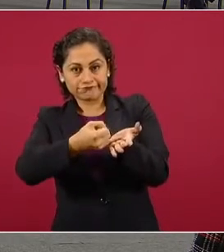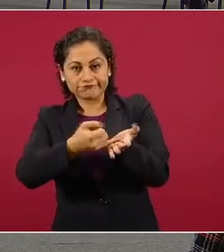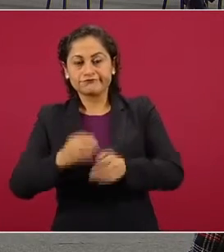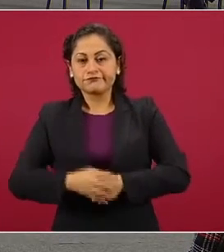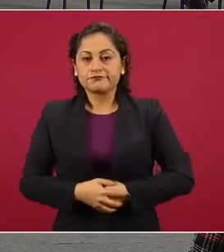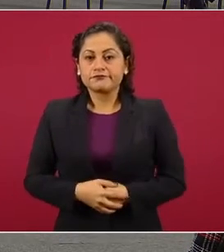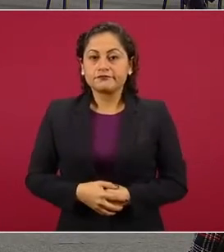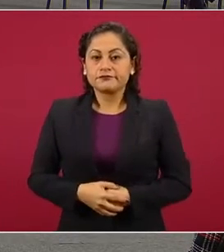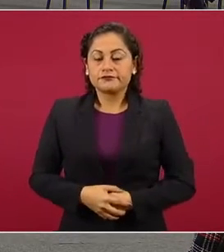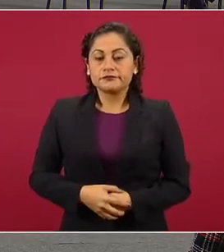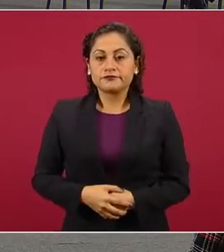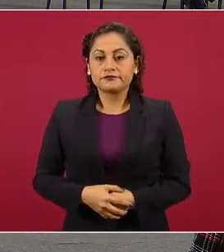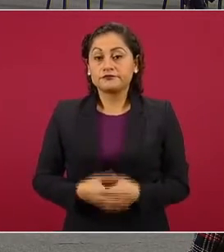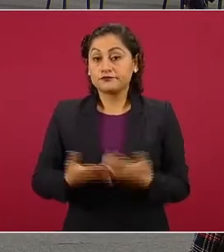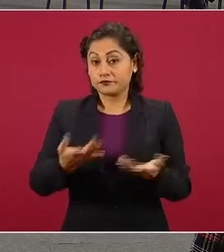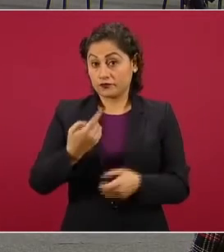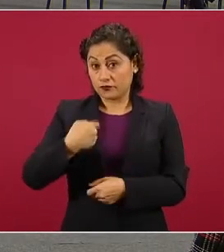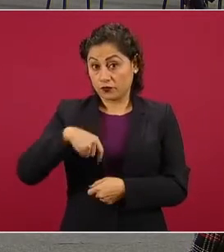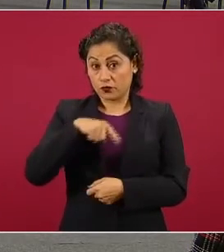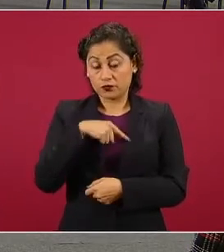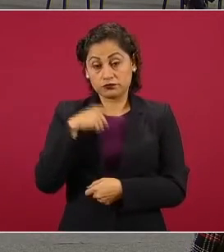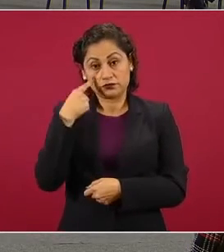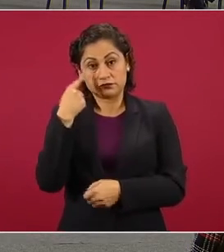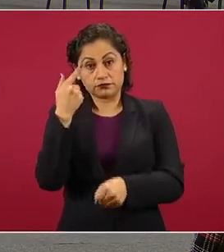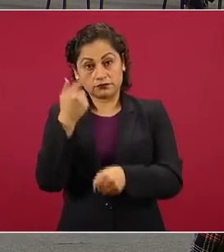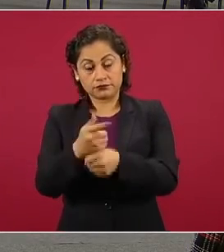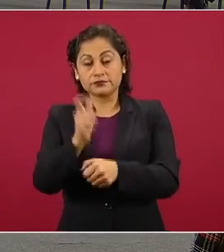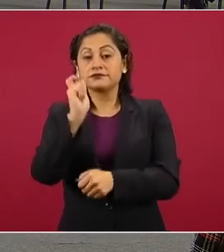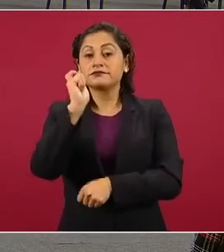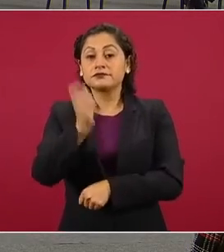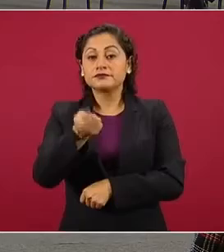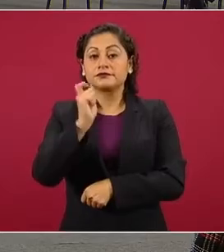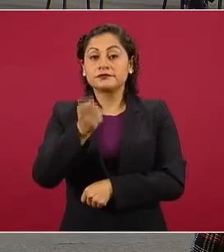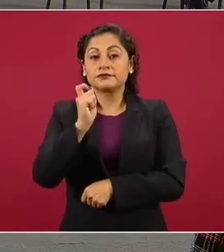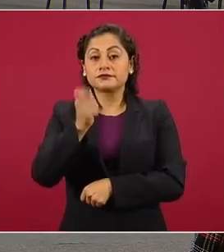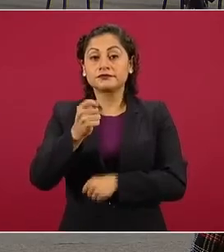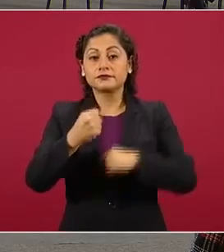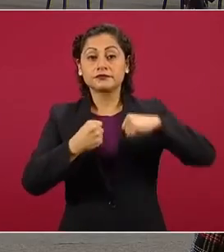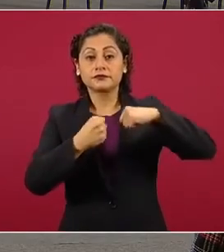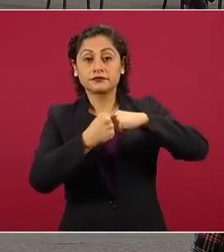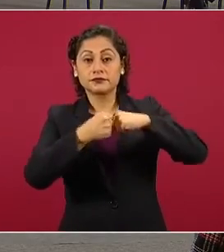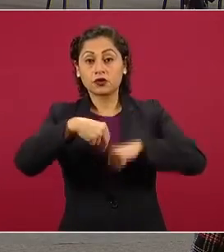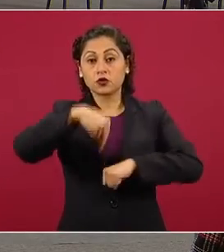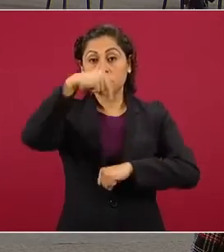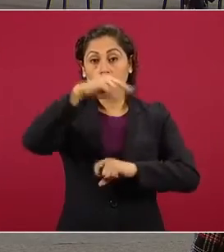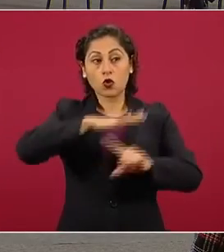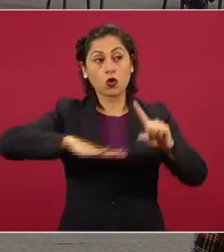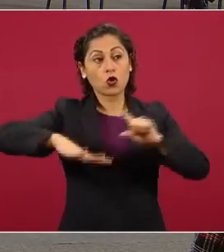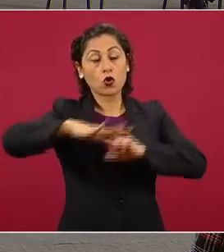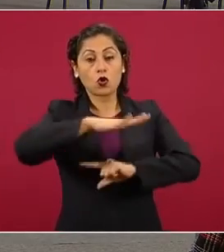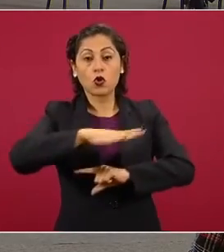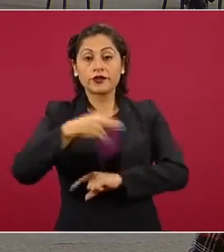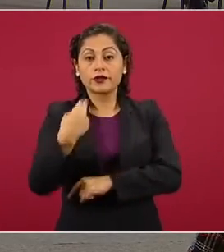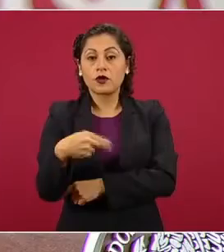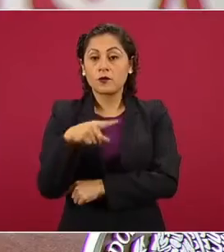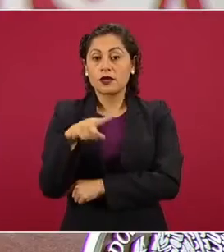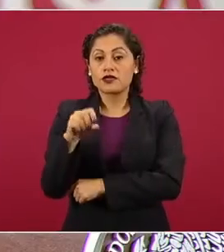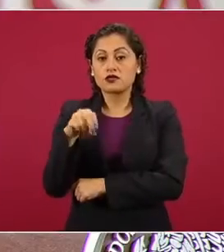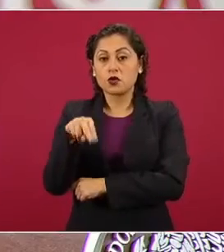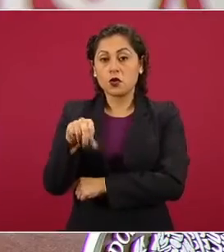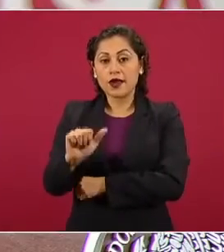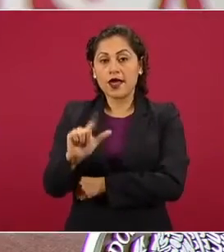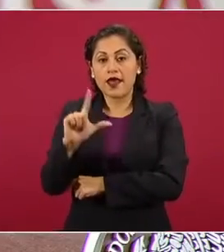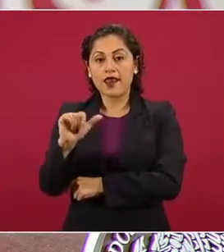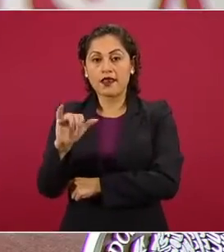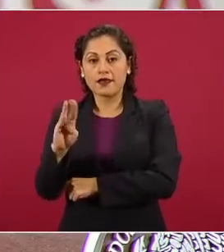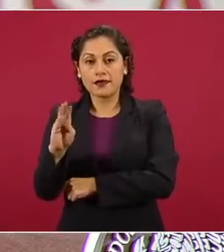primer lugar es que este programa, el programa de la zona libre de la frontera norte, arrancó al